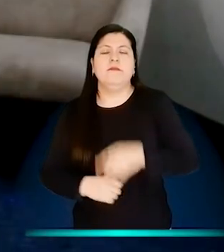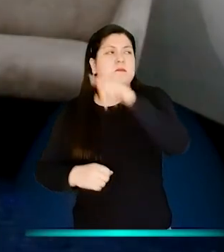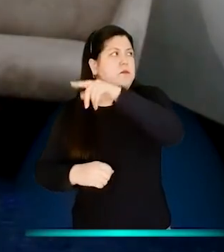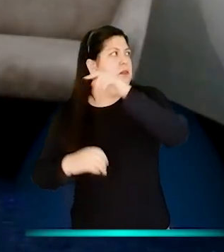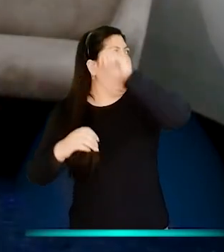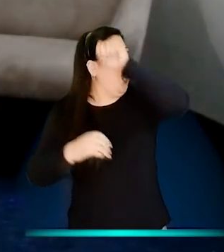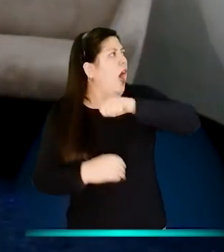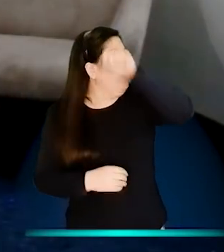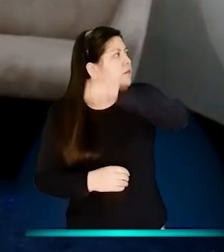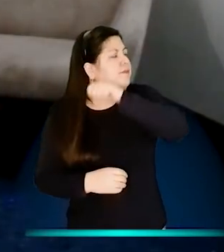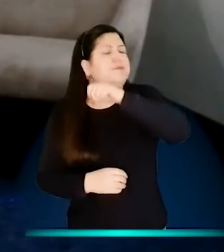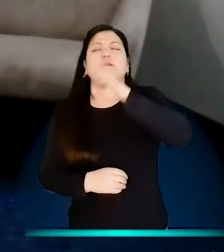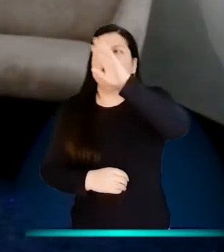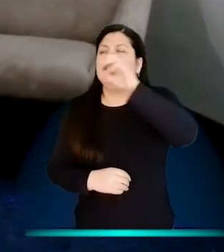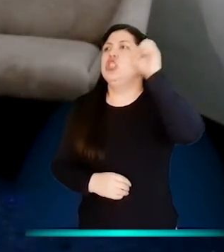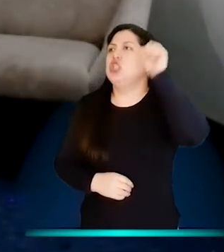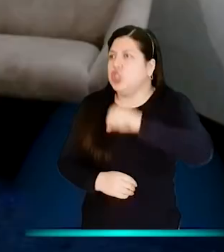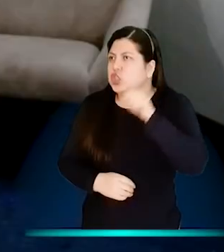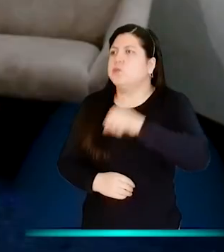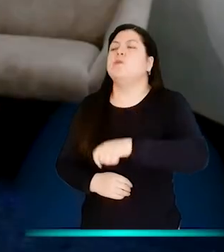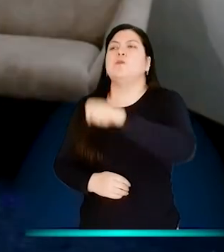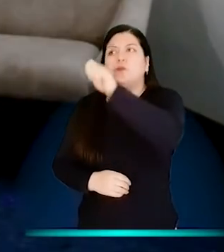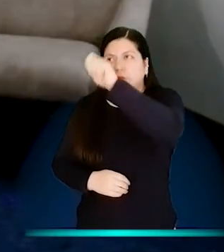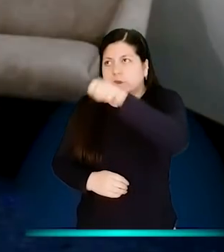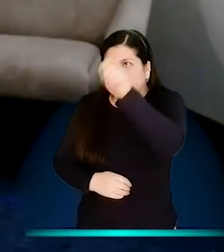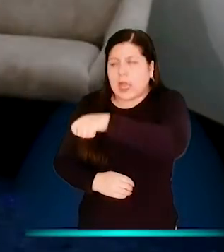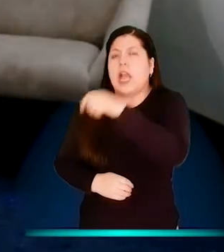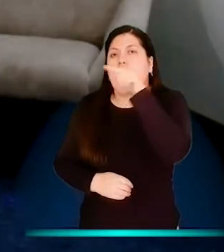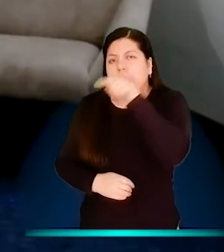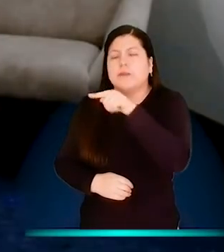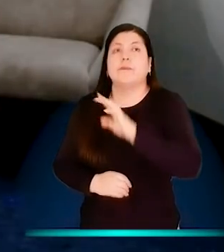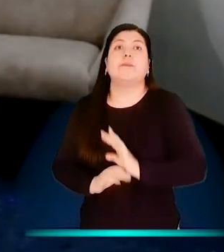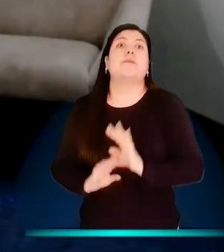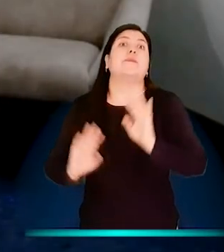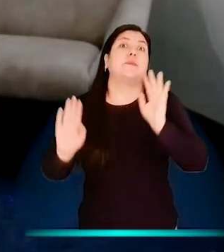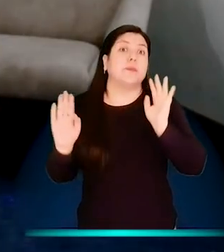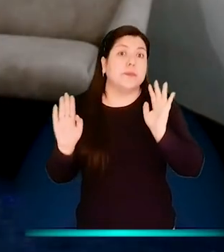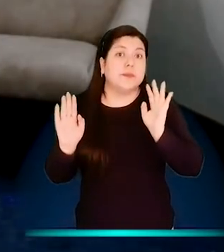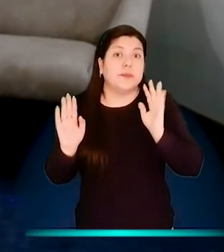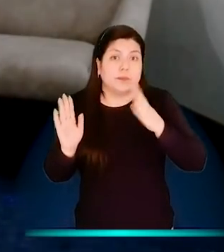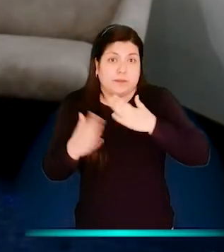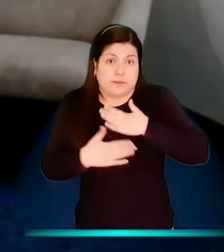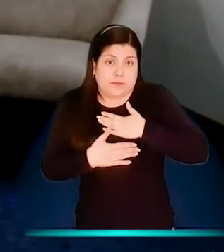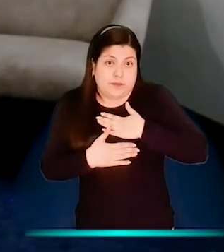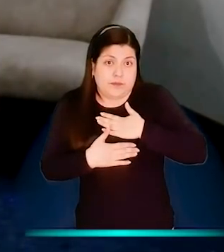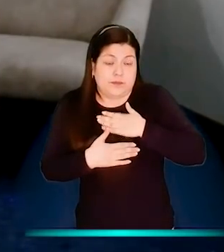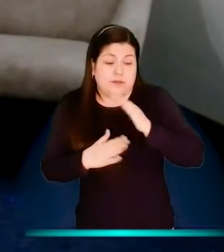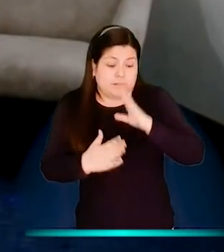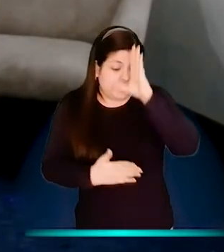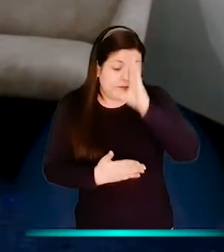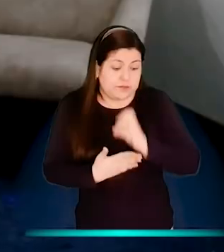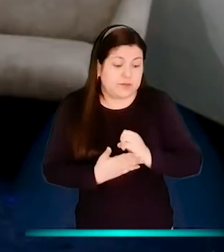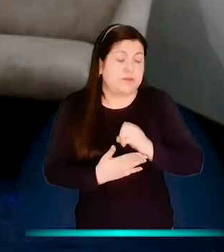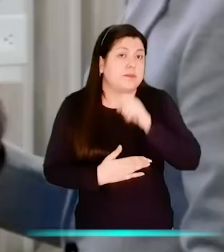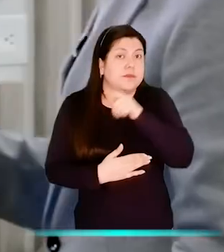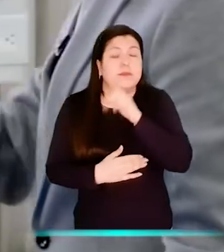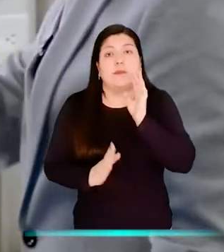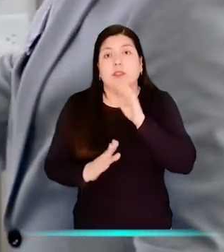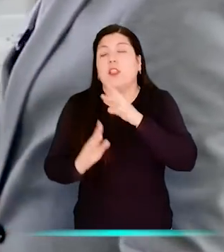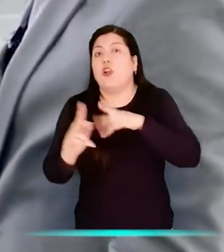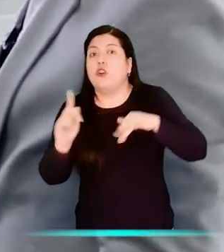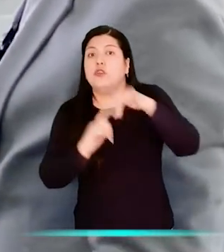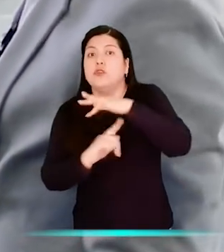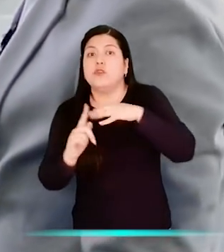está marcado, está pisado. El que está marcado, el que está pisado. Perfecto. Ahora, si me lo permite, quisiera